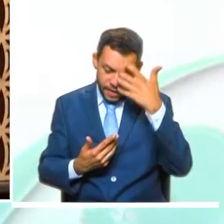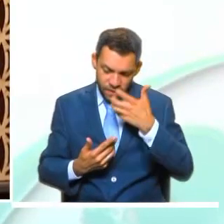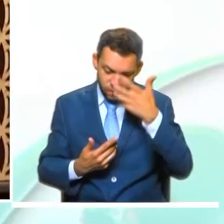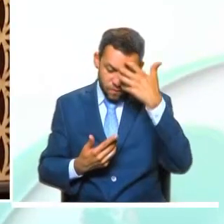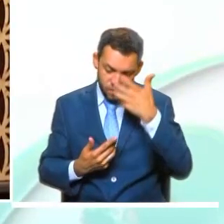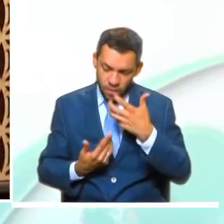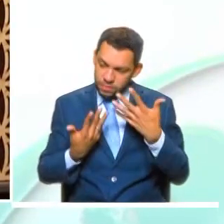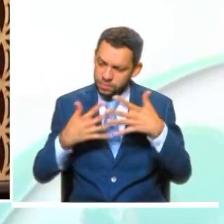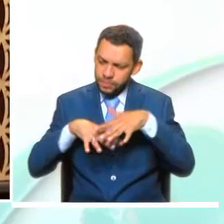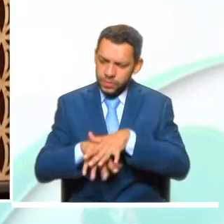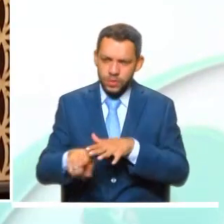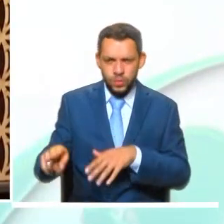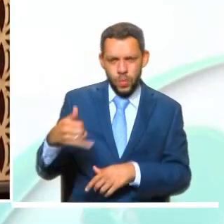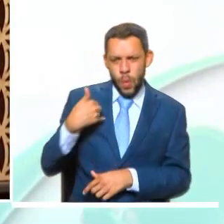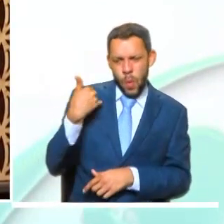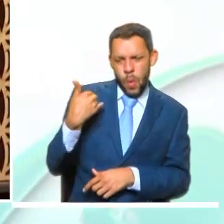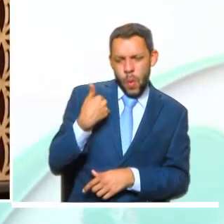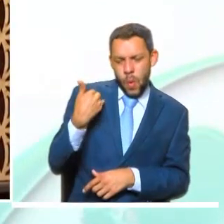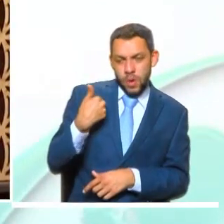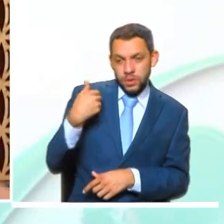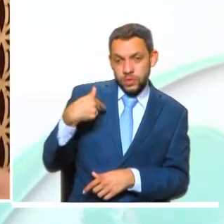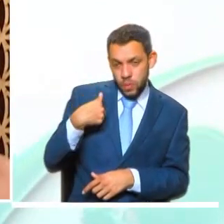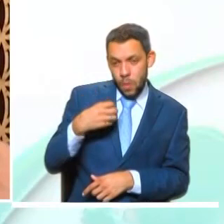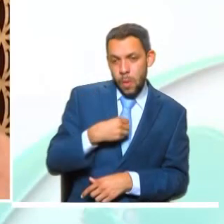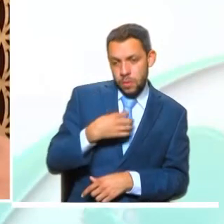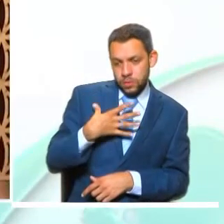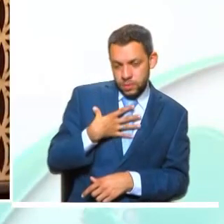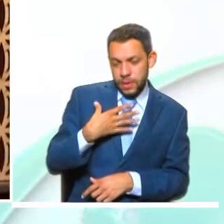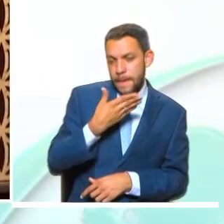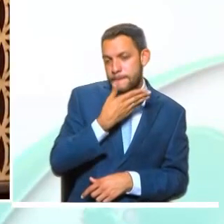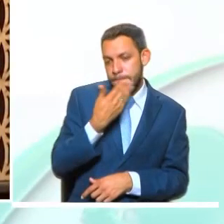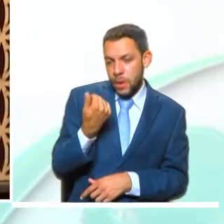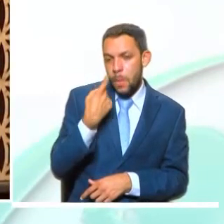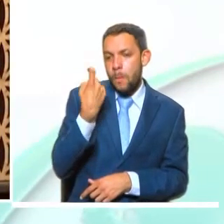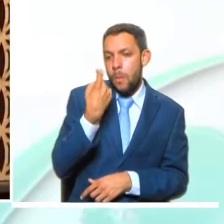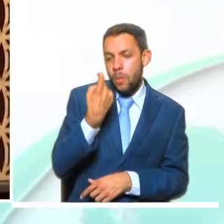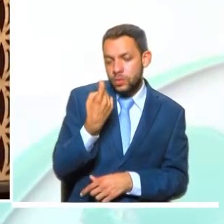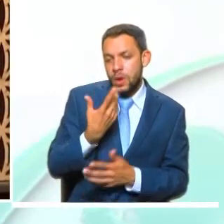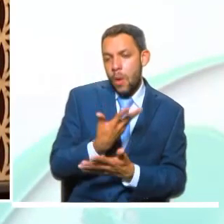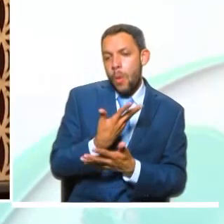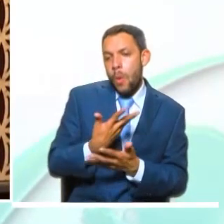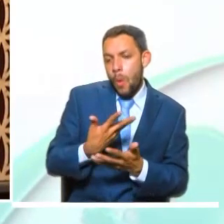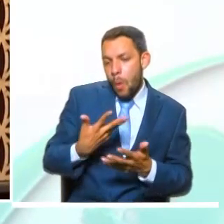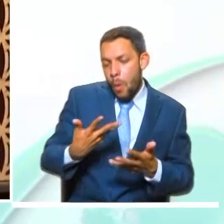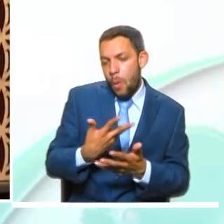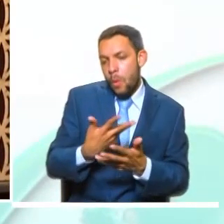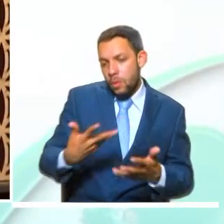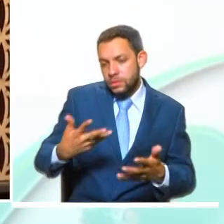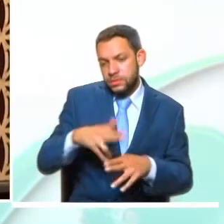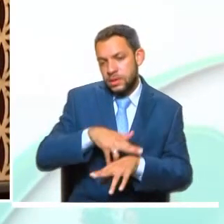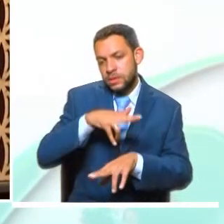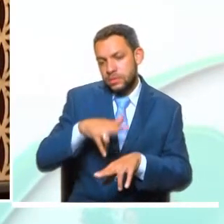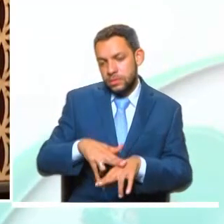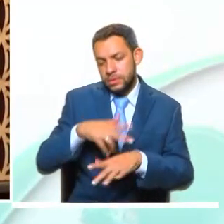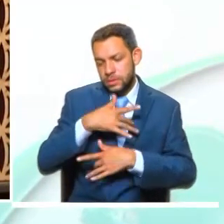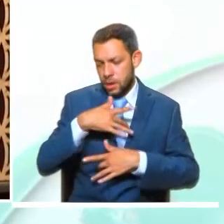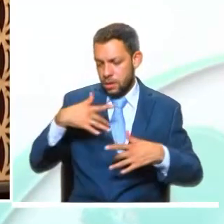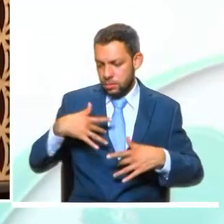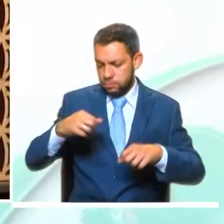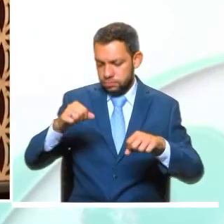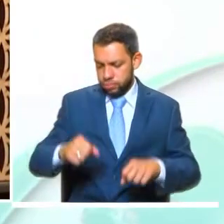él está muy joven yo me daría la oportunidad que buscara todas esas terapias complementarias para poder